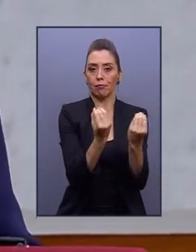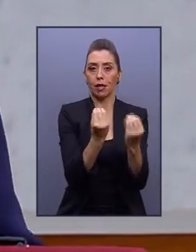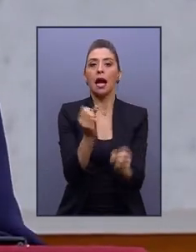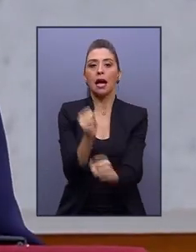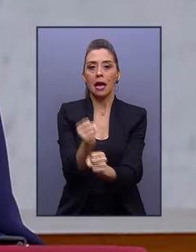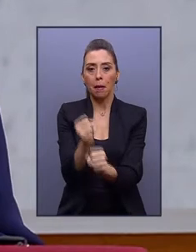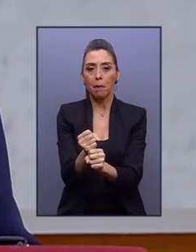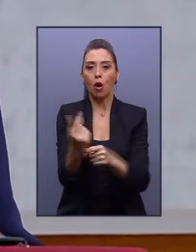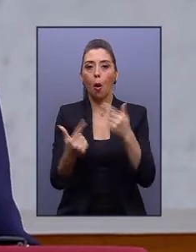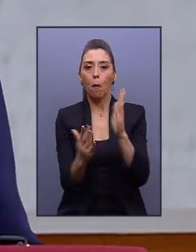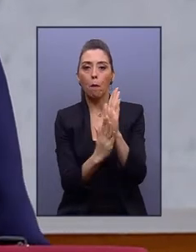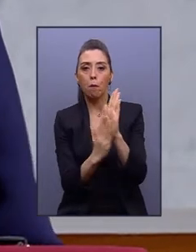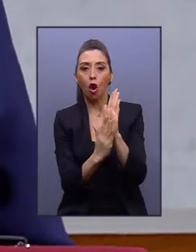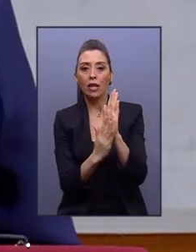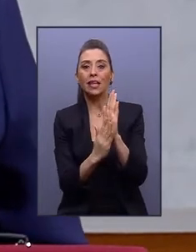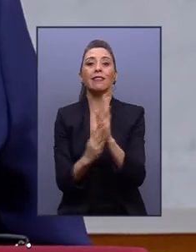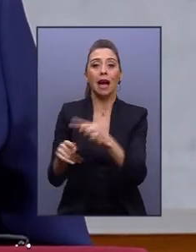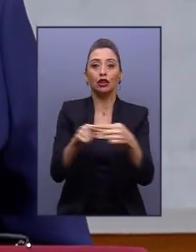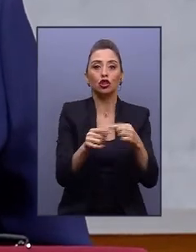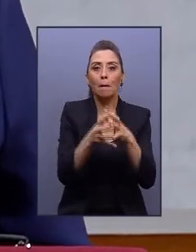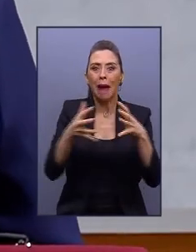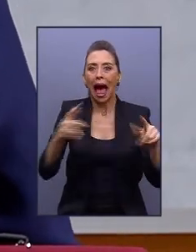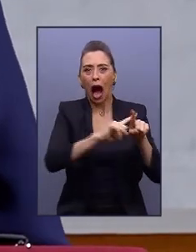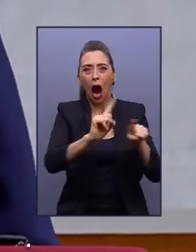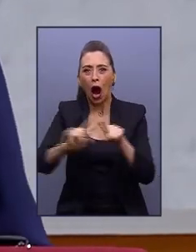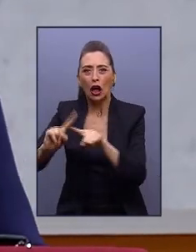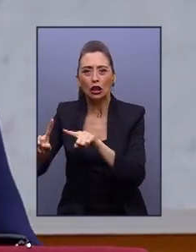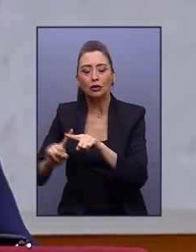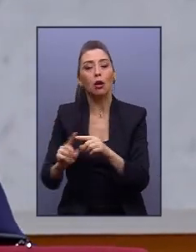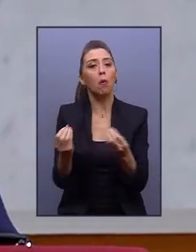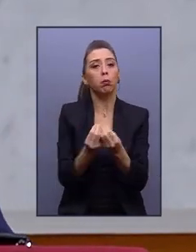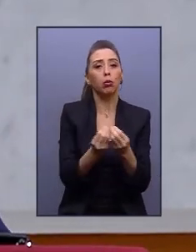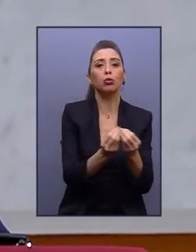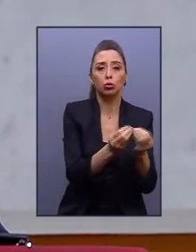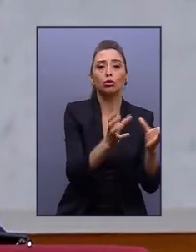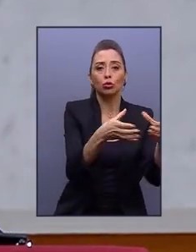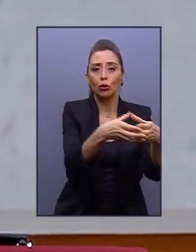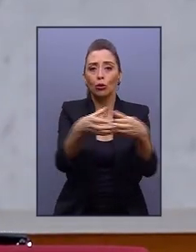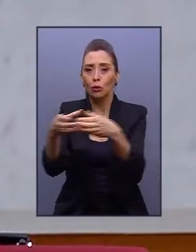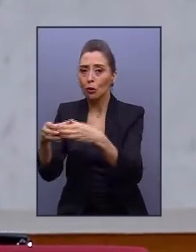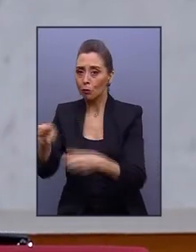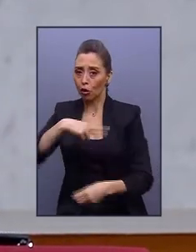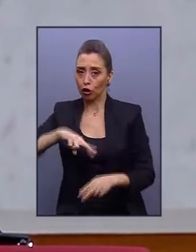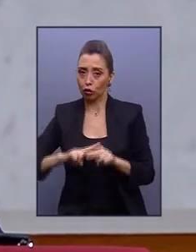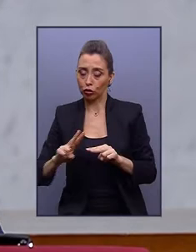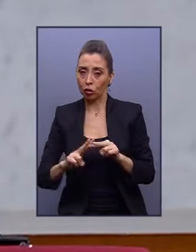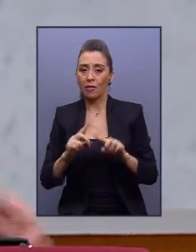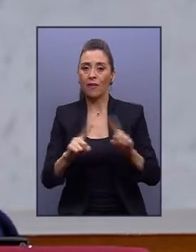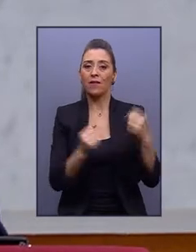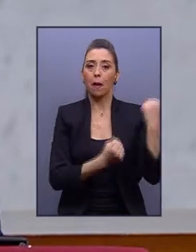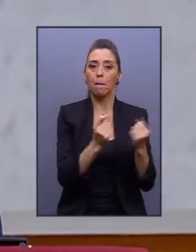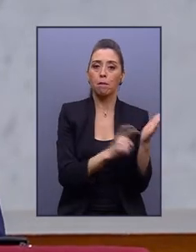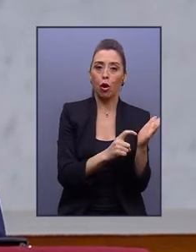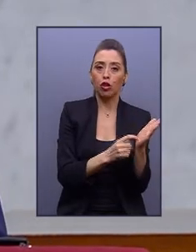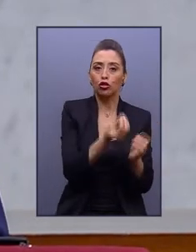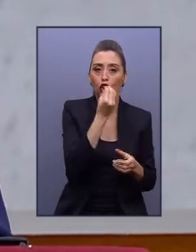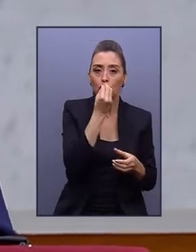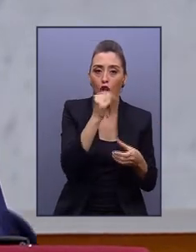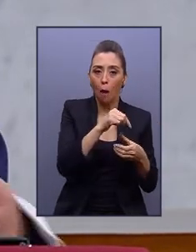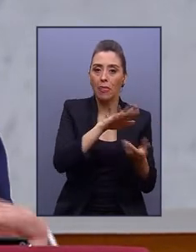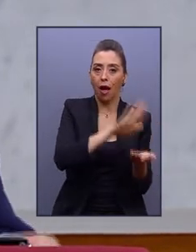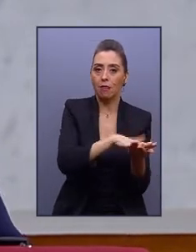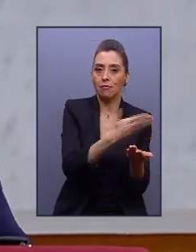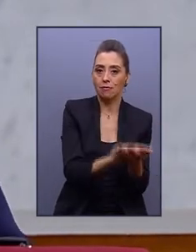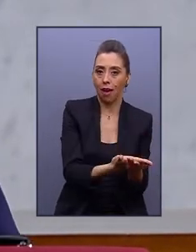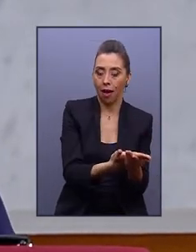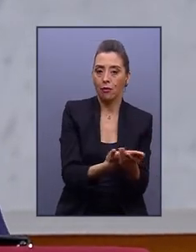y políticas sociales más amplias. En muchos sectores, nuestra acción está marcando una diferencia desde la producción de alimentos saludables y